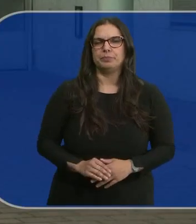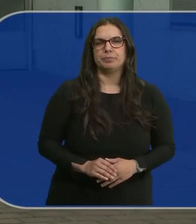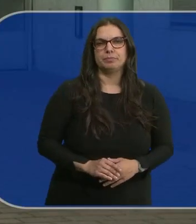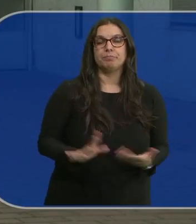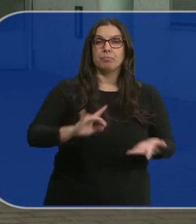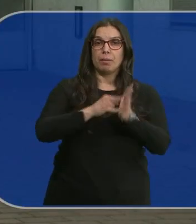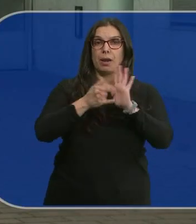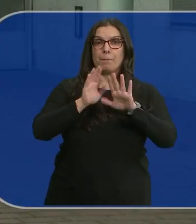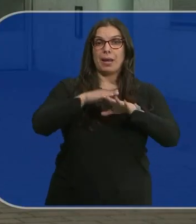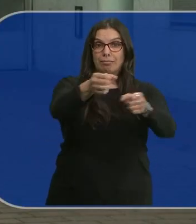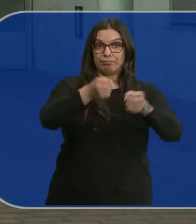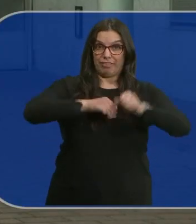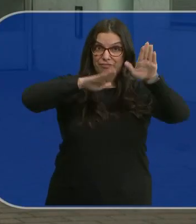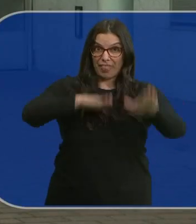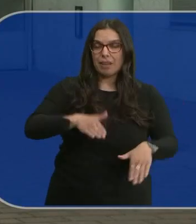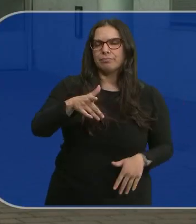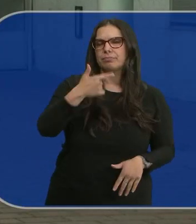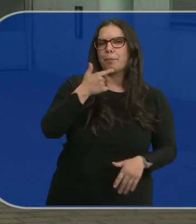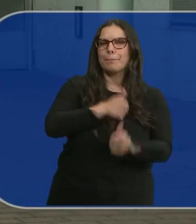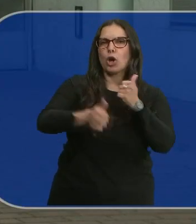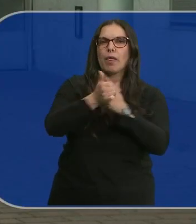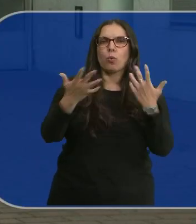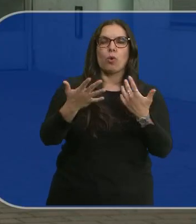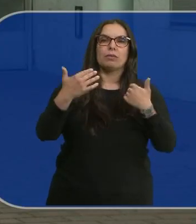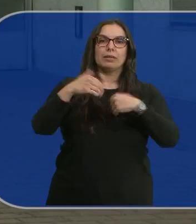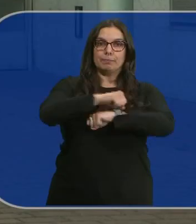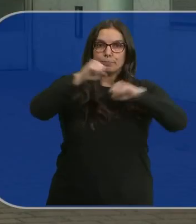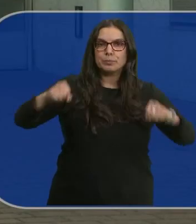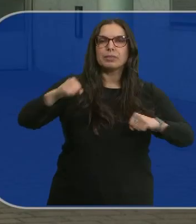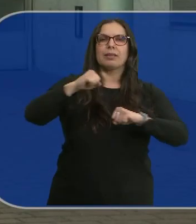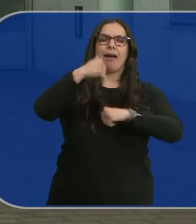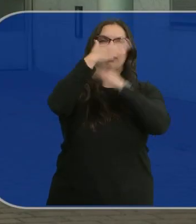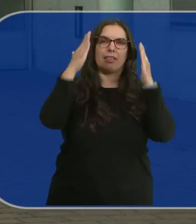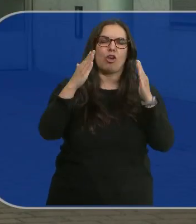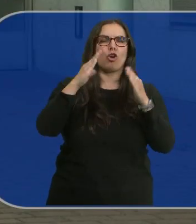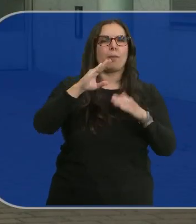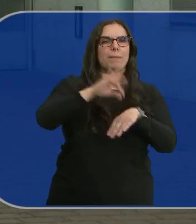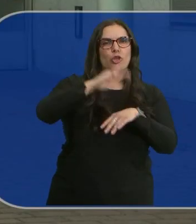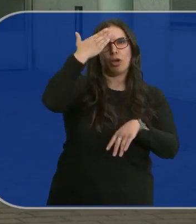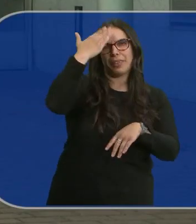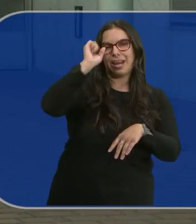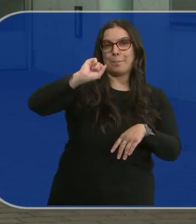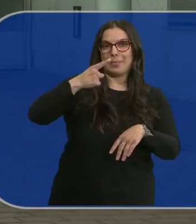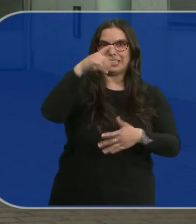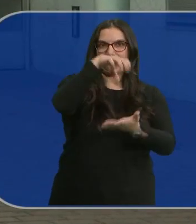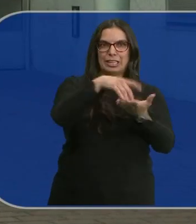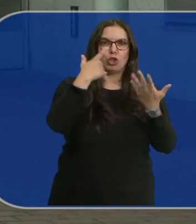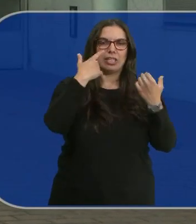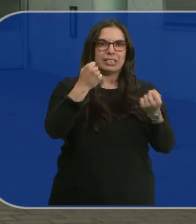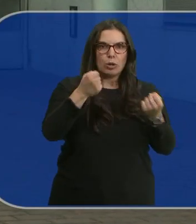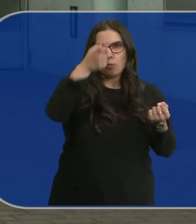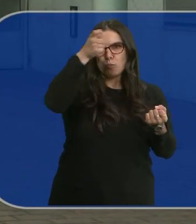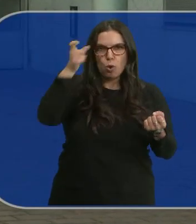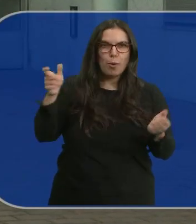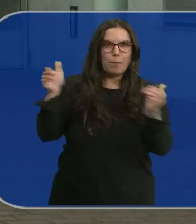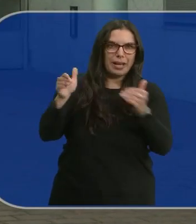Y ese plan de fidelización tiene entre sus prioridades reforzar la atención primaria en el medio rural. Para atraer a esos médicos a las zonas de